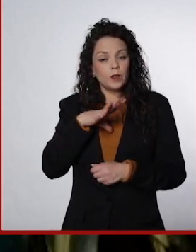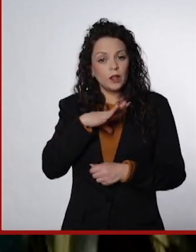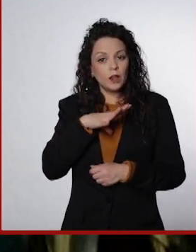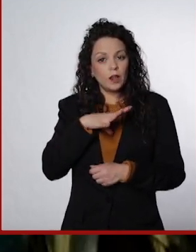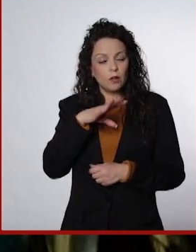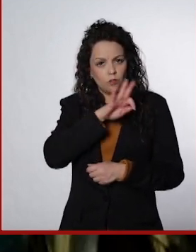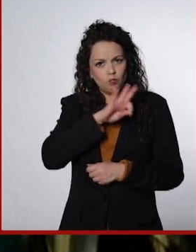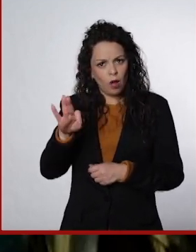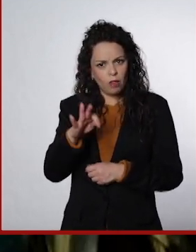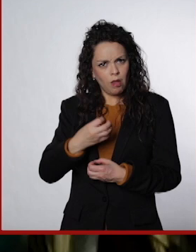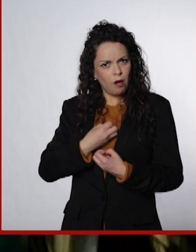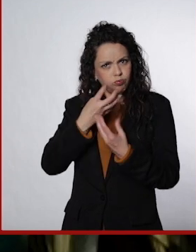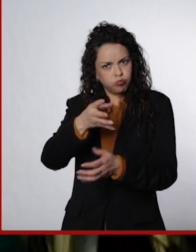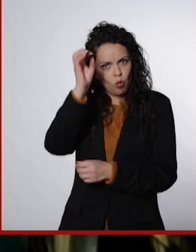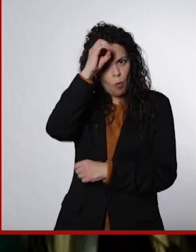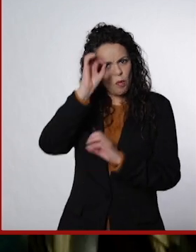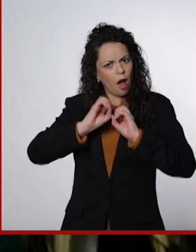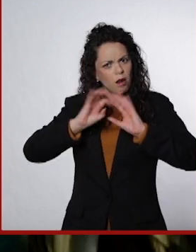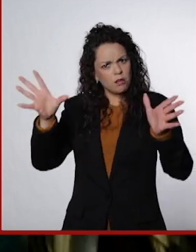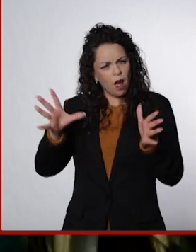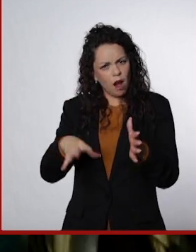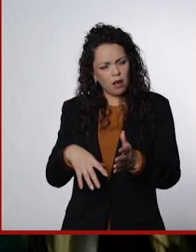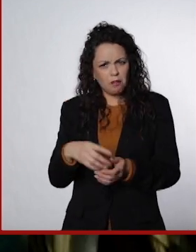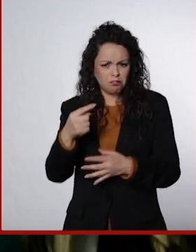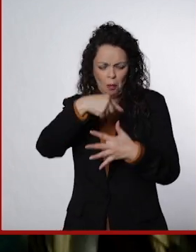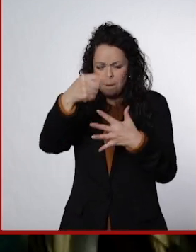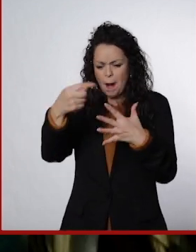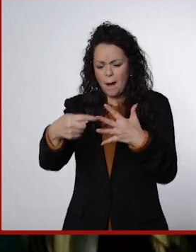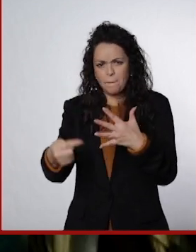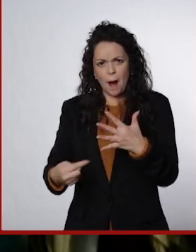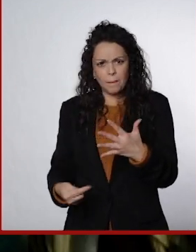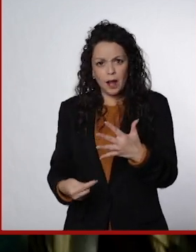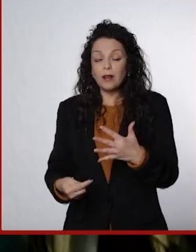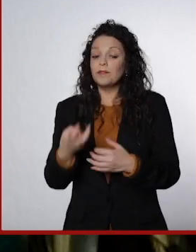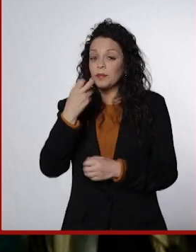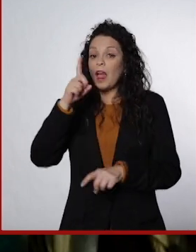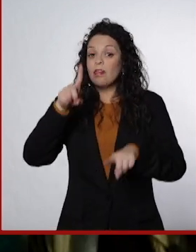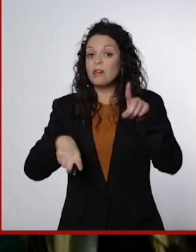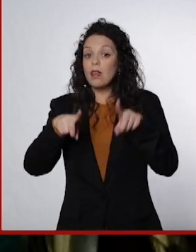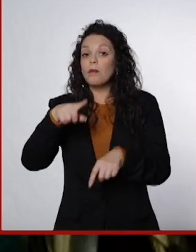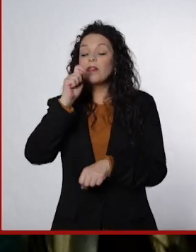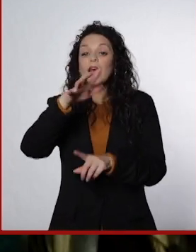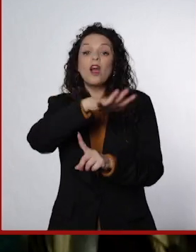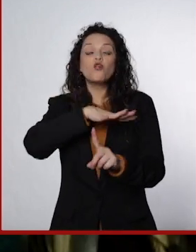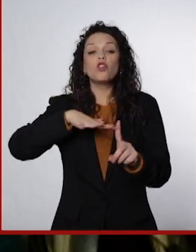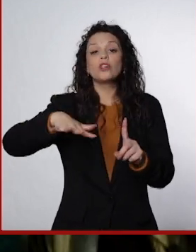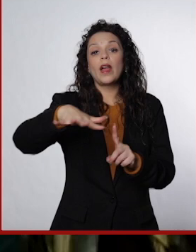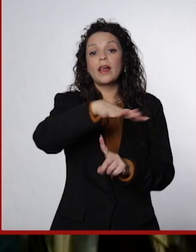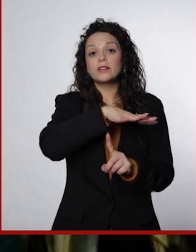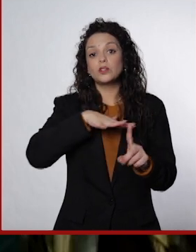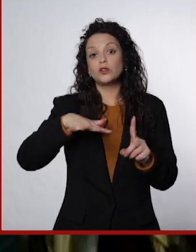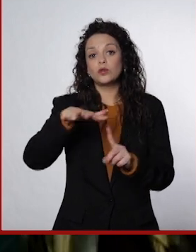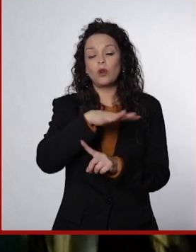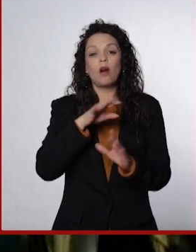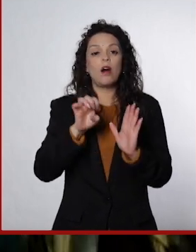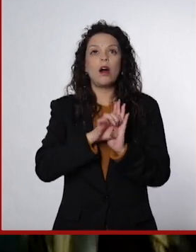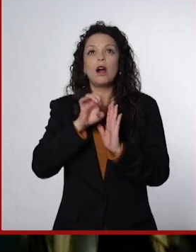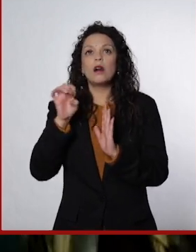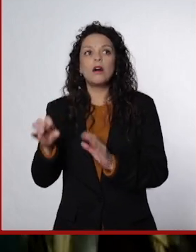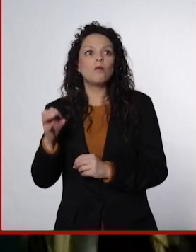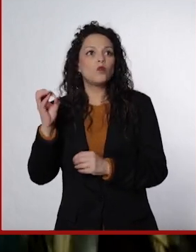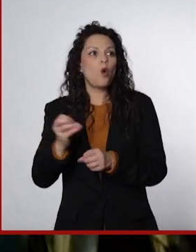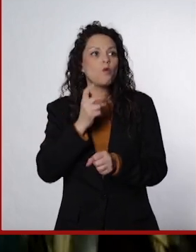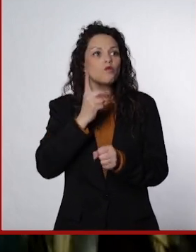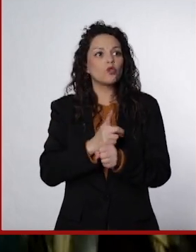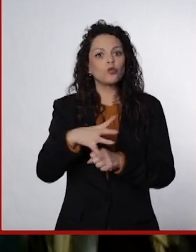expresarse de esta forma clara y de desarrollar estos mecanismos depende mucho de su contexto, es decir, de las pues, oportunidades